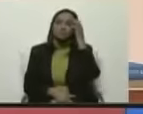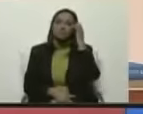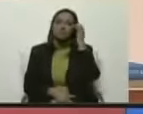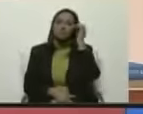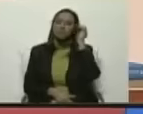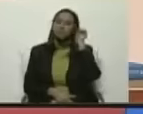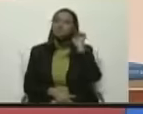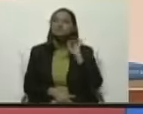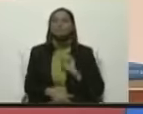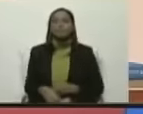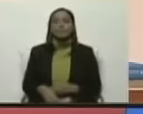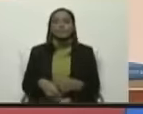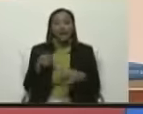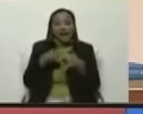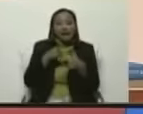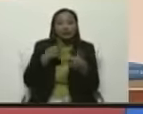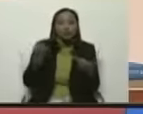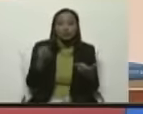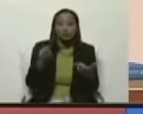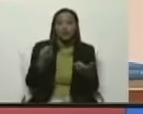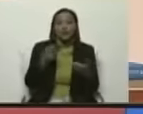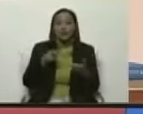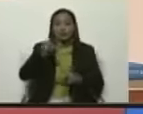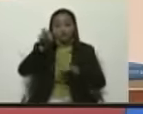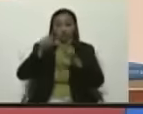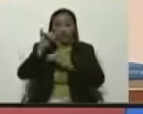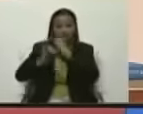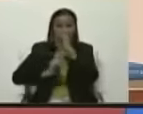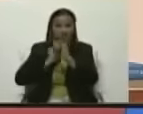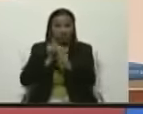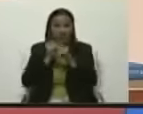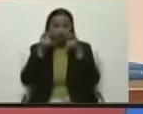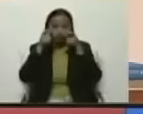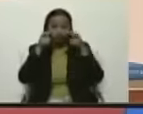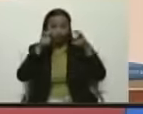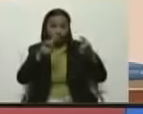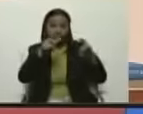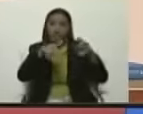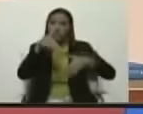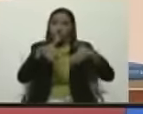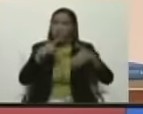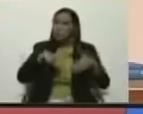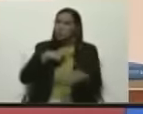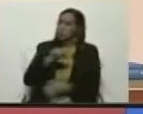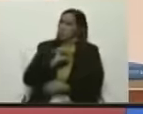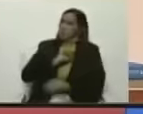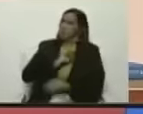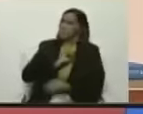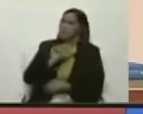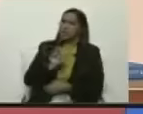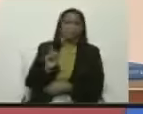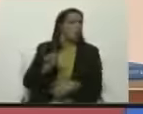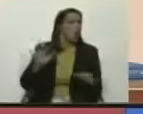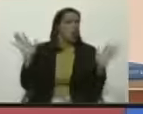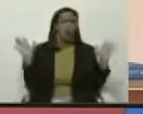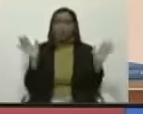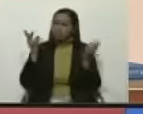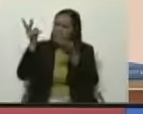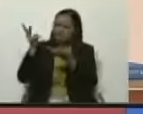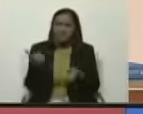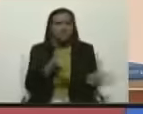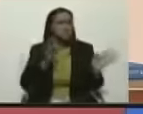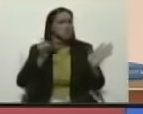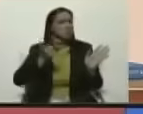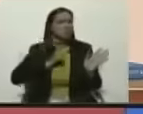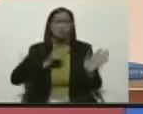de observadores aquí en Venezuela, nosotros no le tenemos miedo a eso. Al contrario, que vengan todos los que quieran